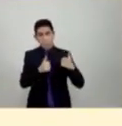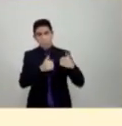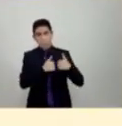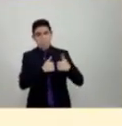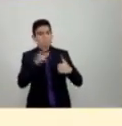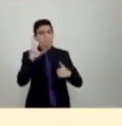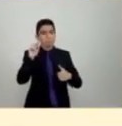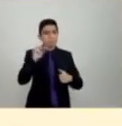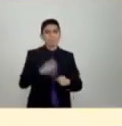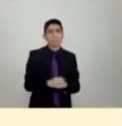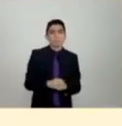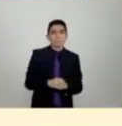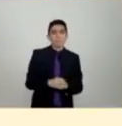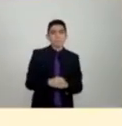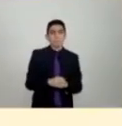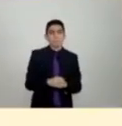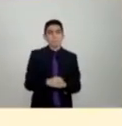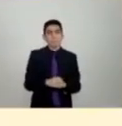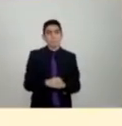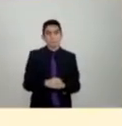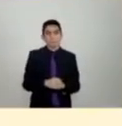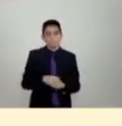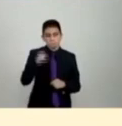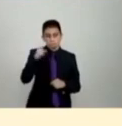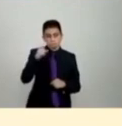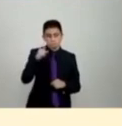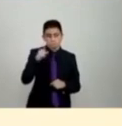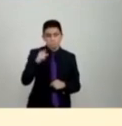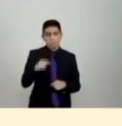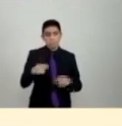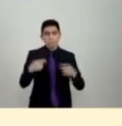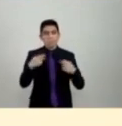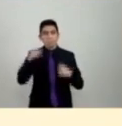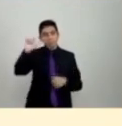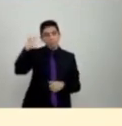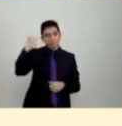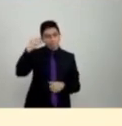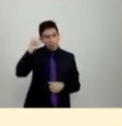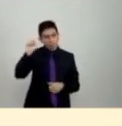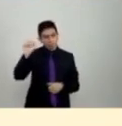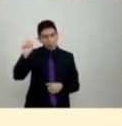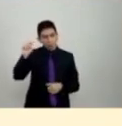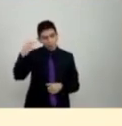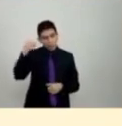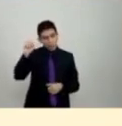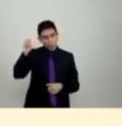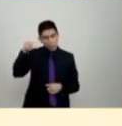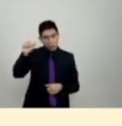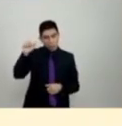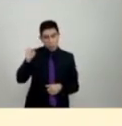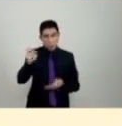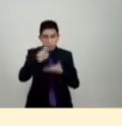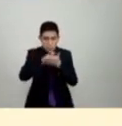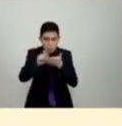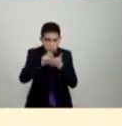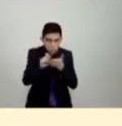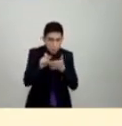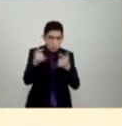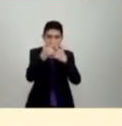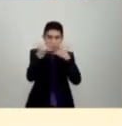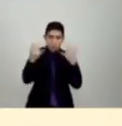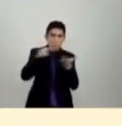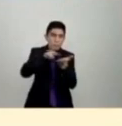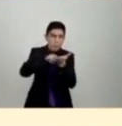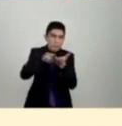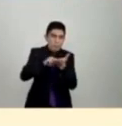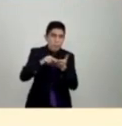Simon, ¿sí? Brillante narrador. A Ross Thomas, uno de los más geniales escritores de novela negra norteamericana. A